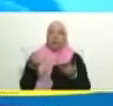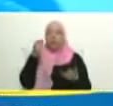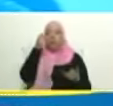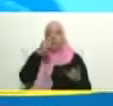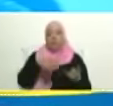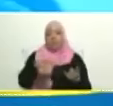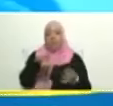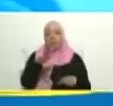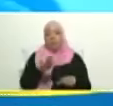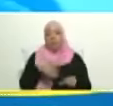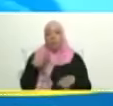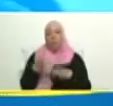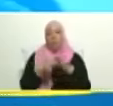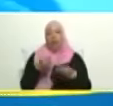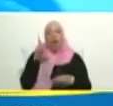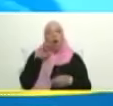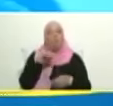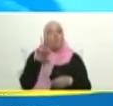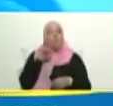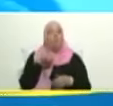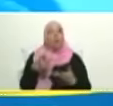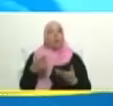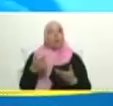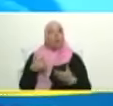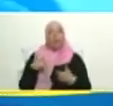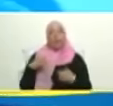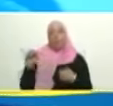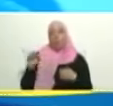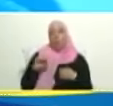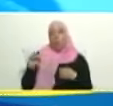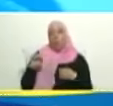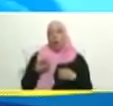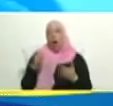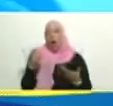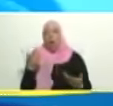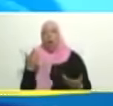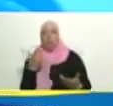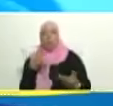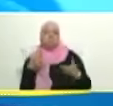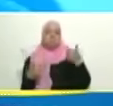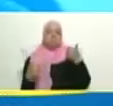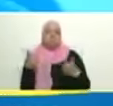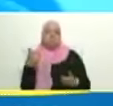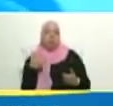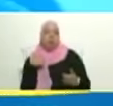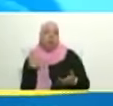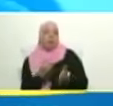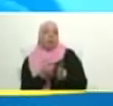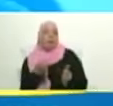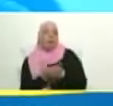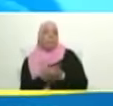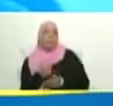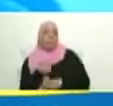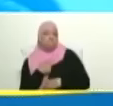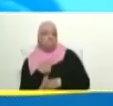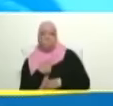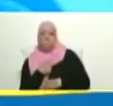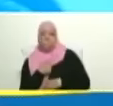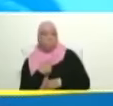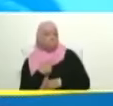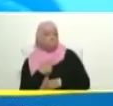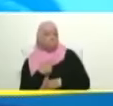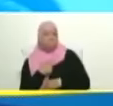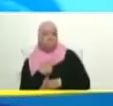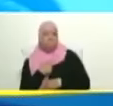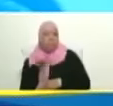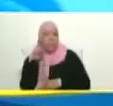Es mentira. No, mira que tengo un carro por aquí, pim, pum, pa, deposítame. Deposítame en Bitcoin.